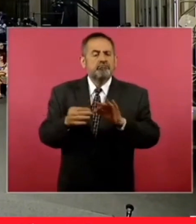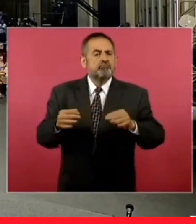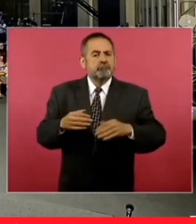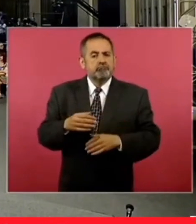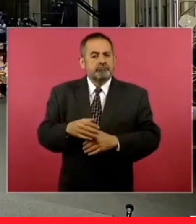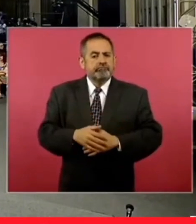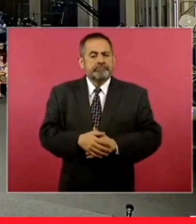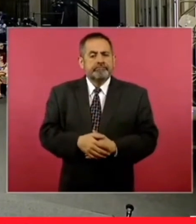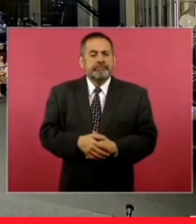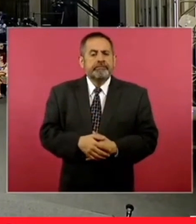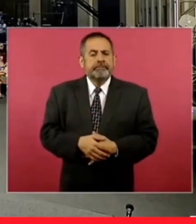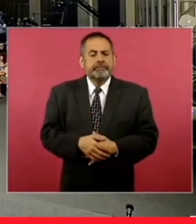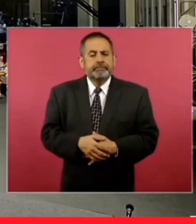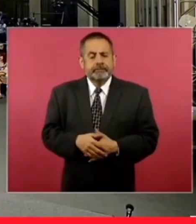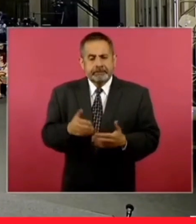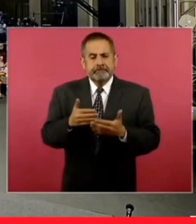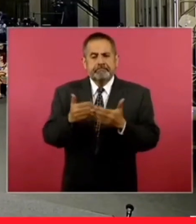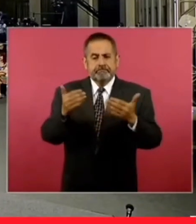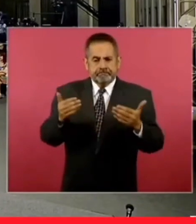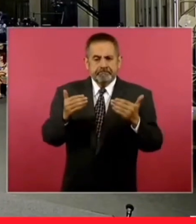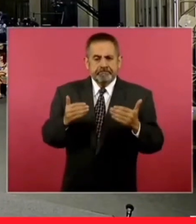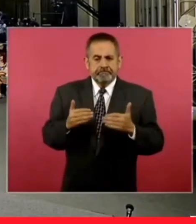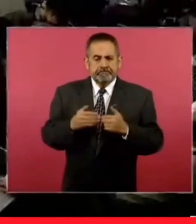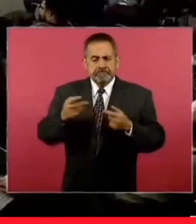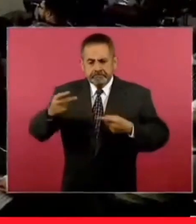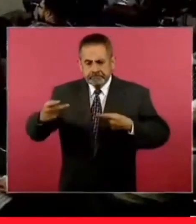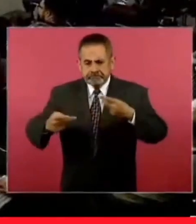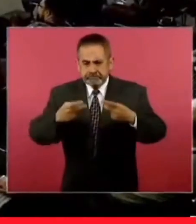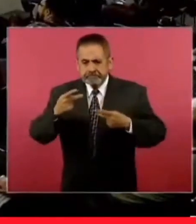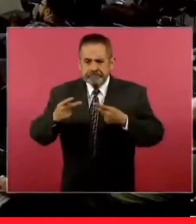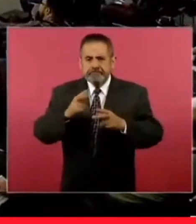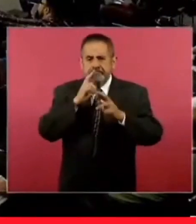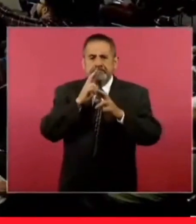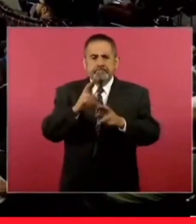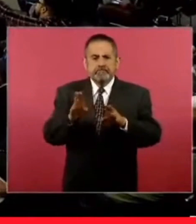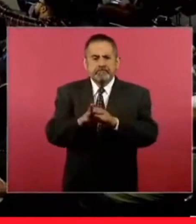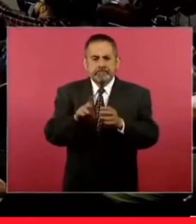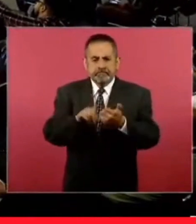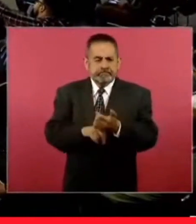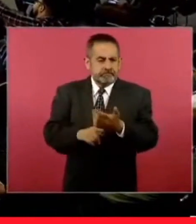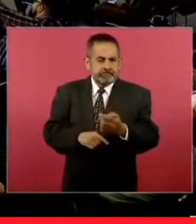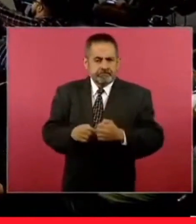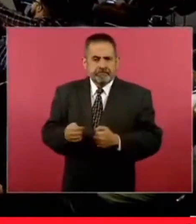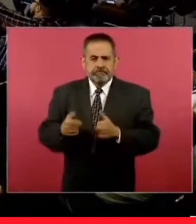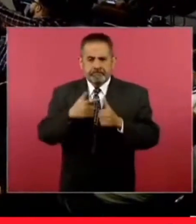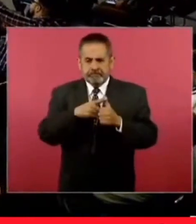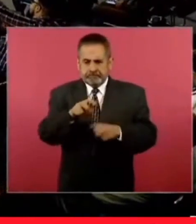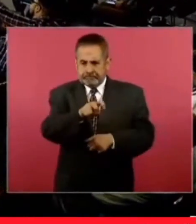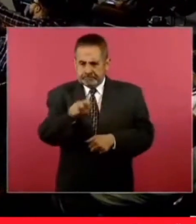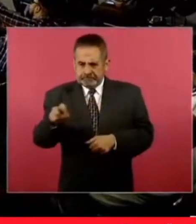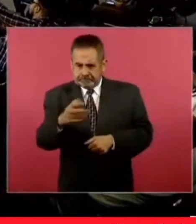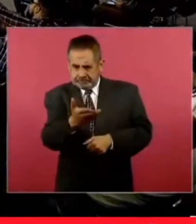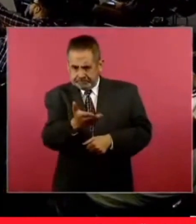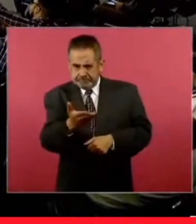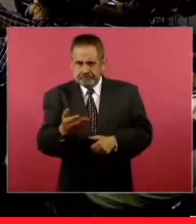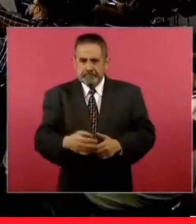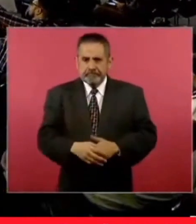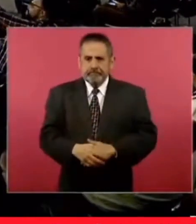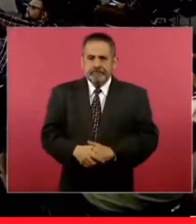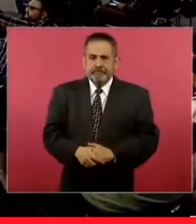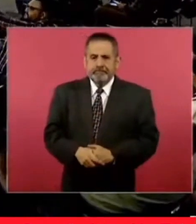vamos a abrir para preguntas, respuestas. Nos vamos a la primera fila.